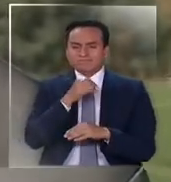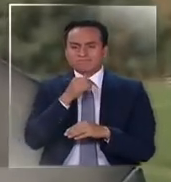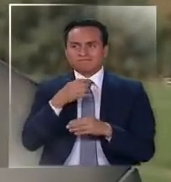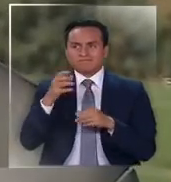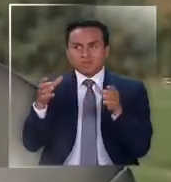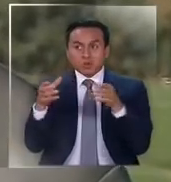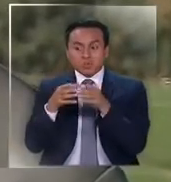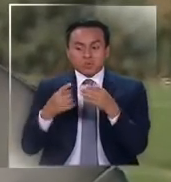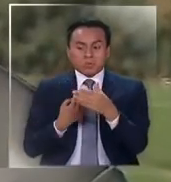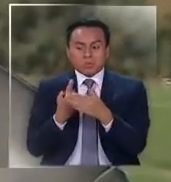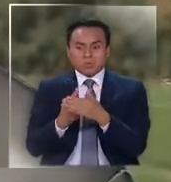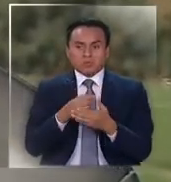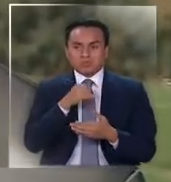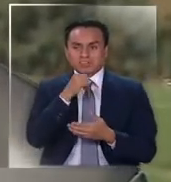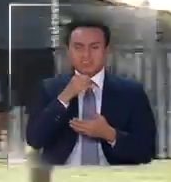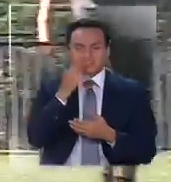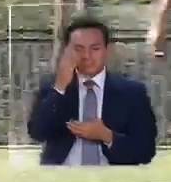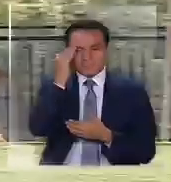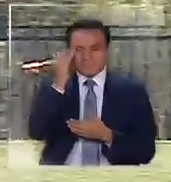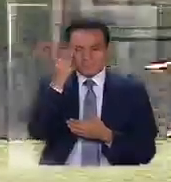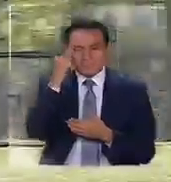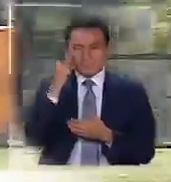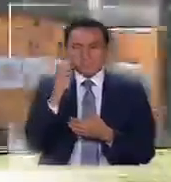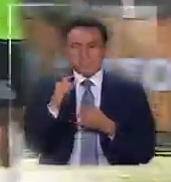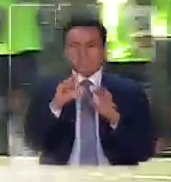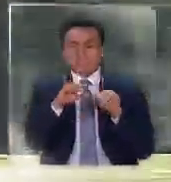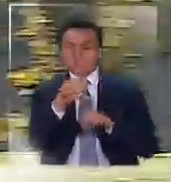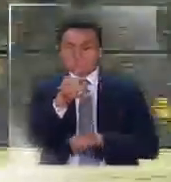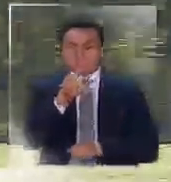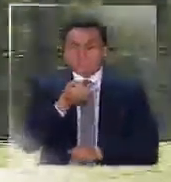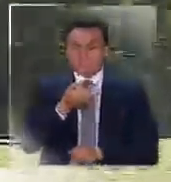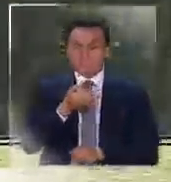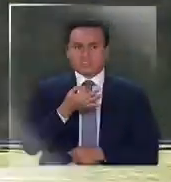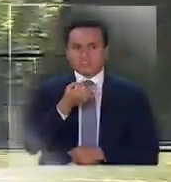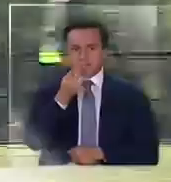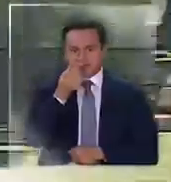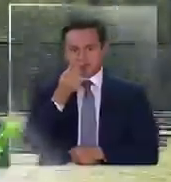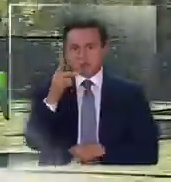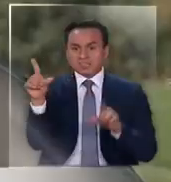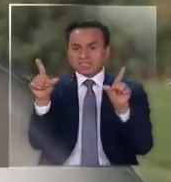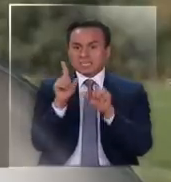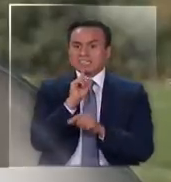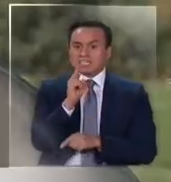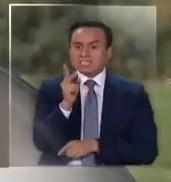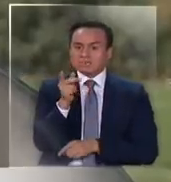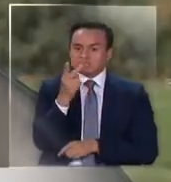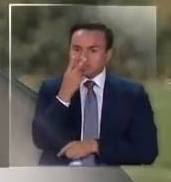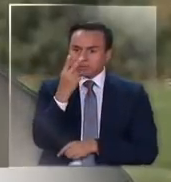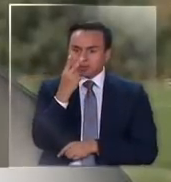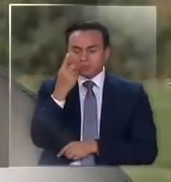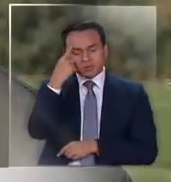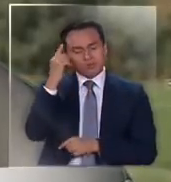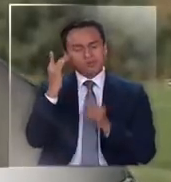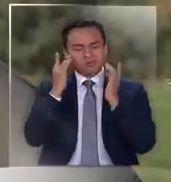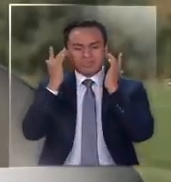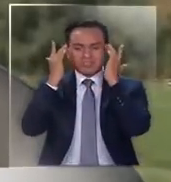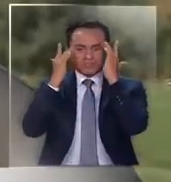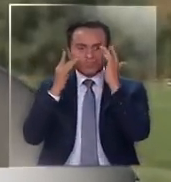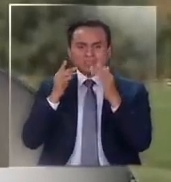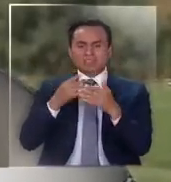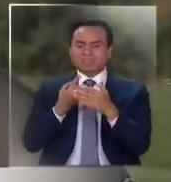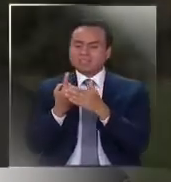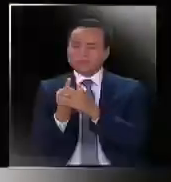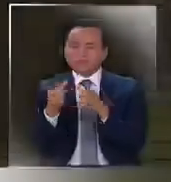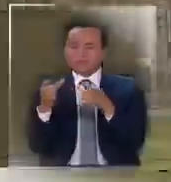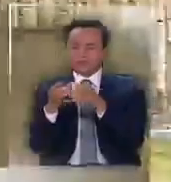me recibirá el grupo porque ya, como tú dices, los veo por la pura tele, pero contento y tratar de llegar de buena